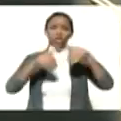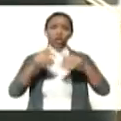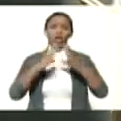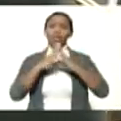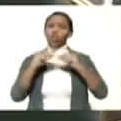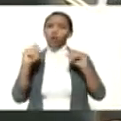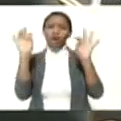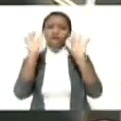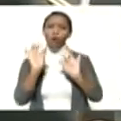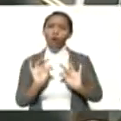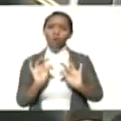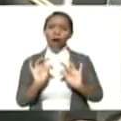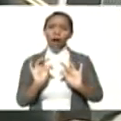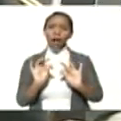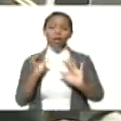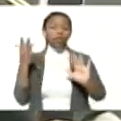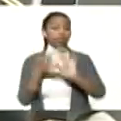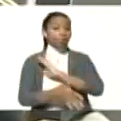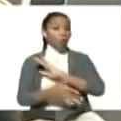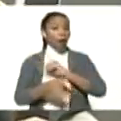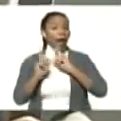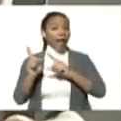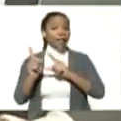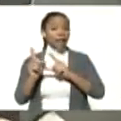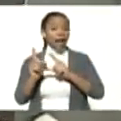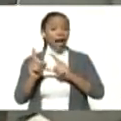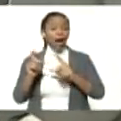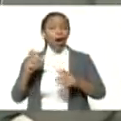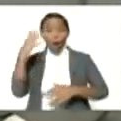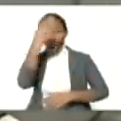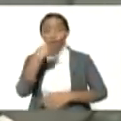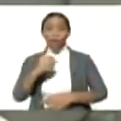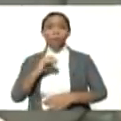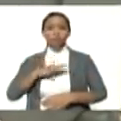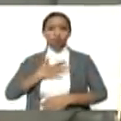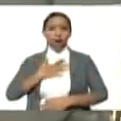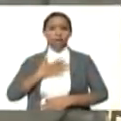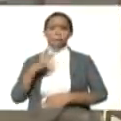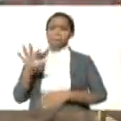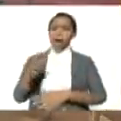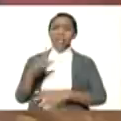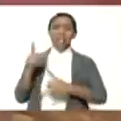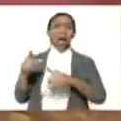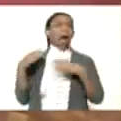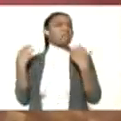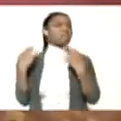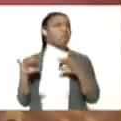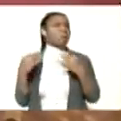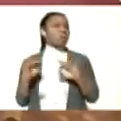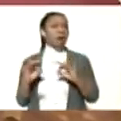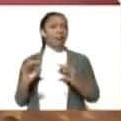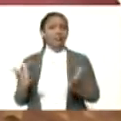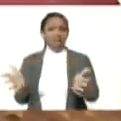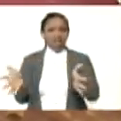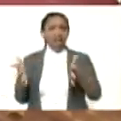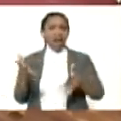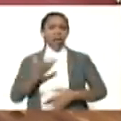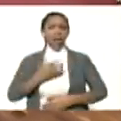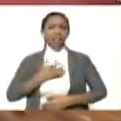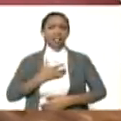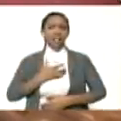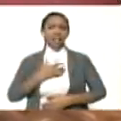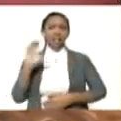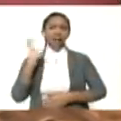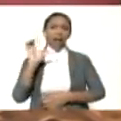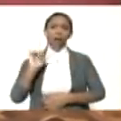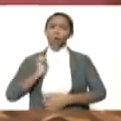tipo. Y sobre todo a la generación más joven le podría parecer totalmente normal ganar la alcaldía de Caracas o ganar